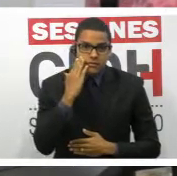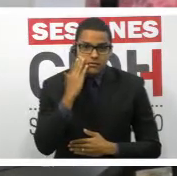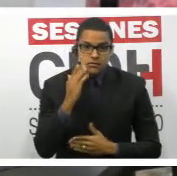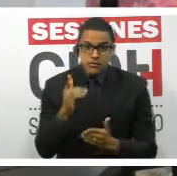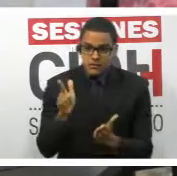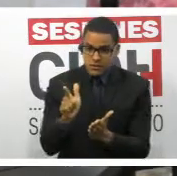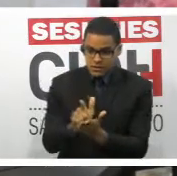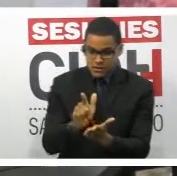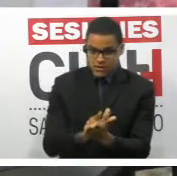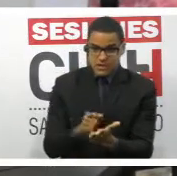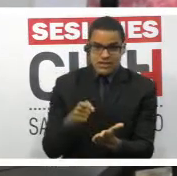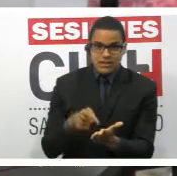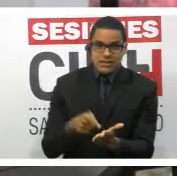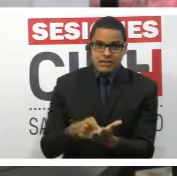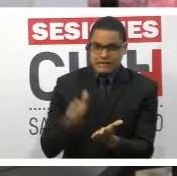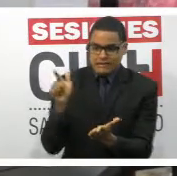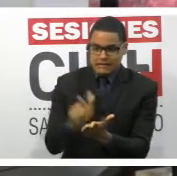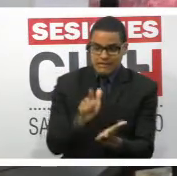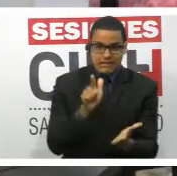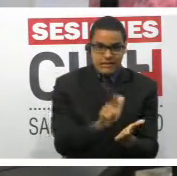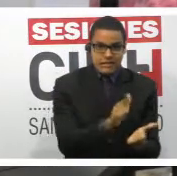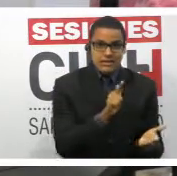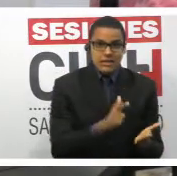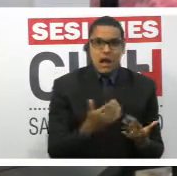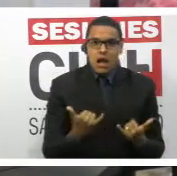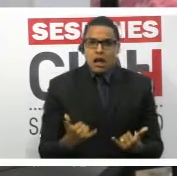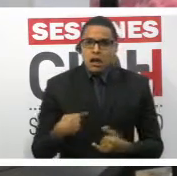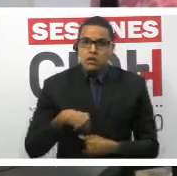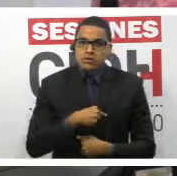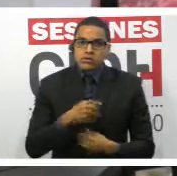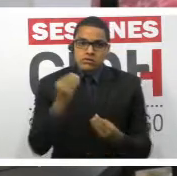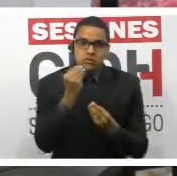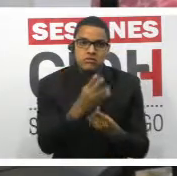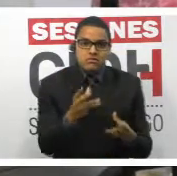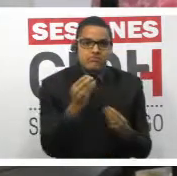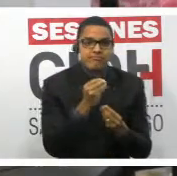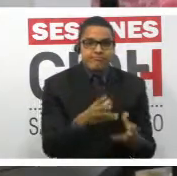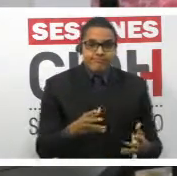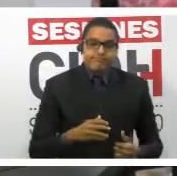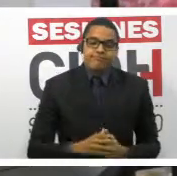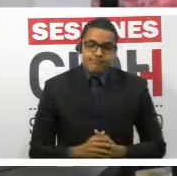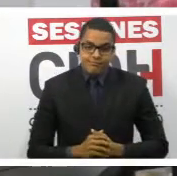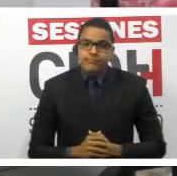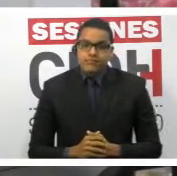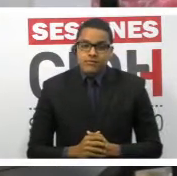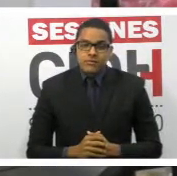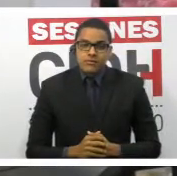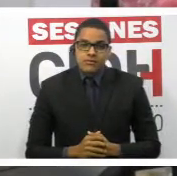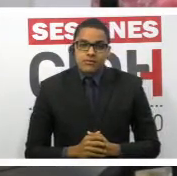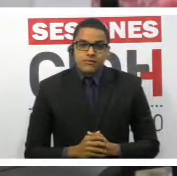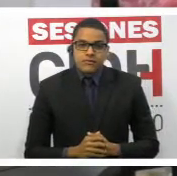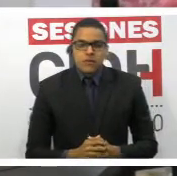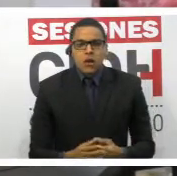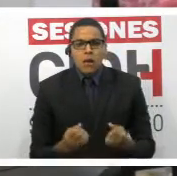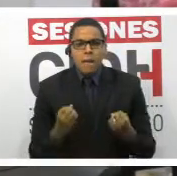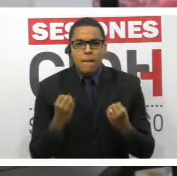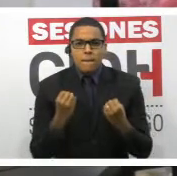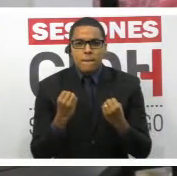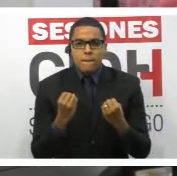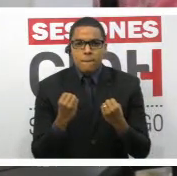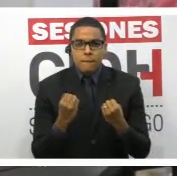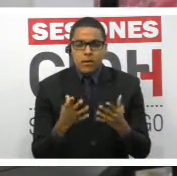salud hay a lo que son los derechos es lamentable que muchos muchos de los sectores